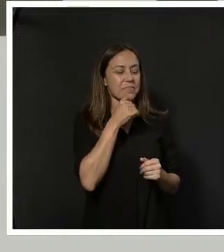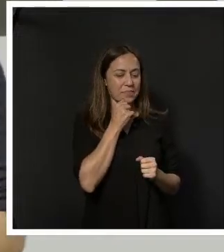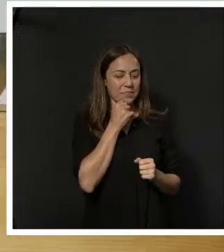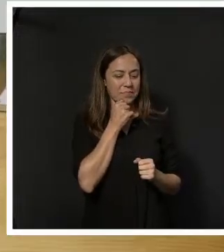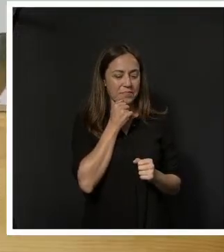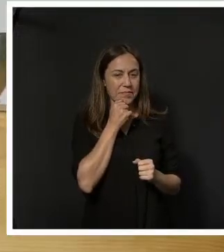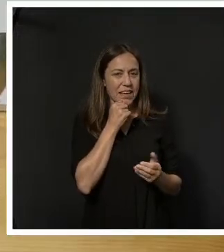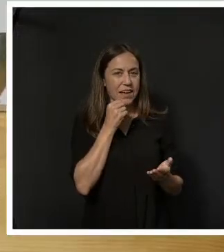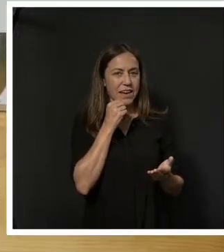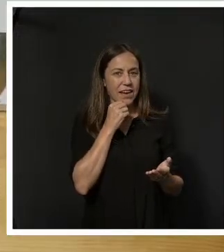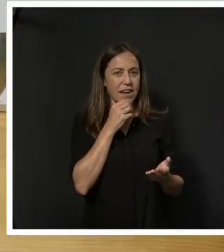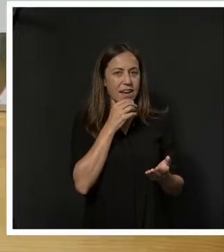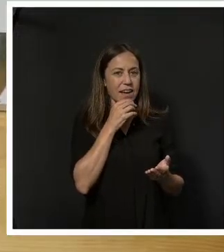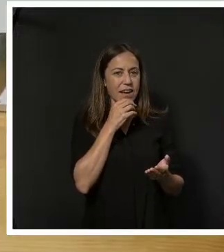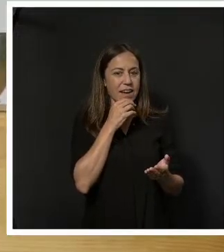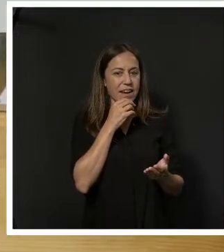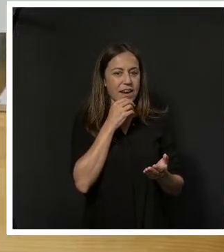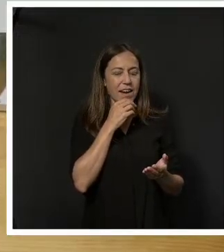reservamos